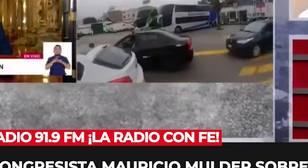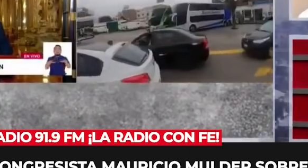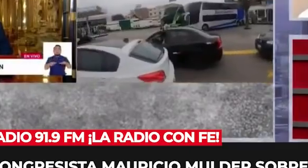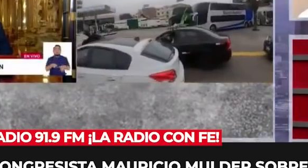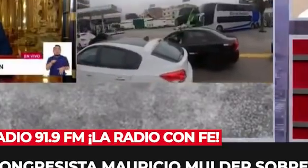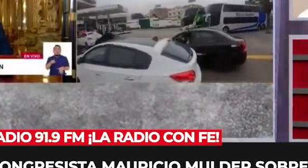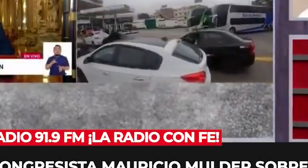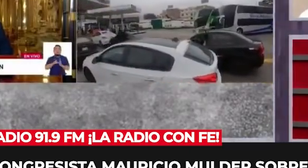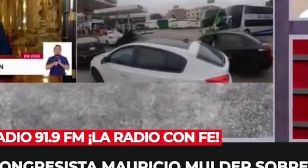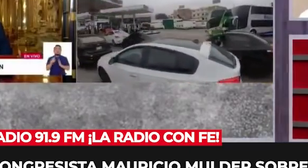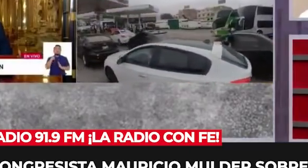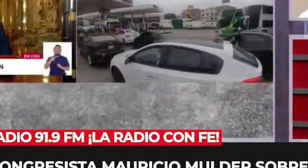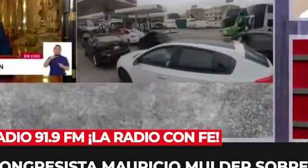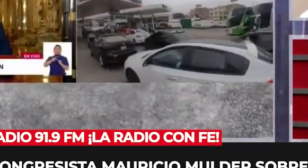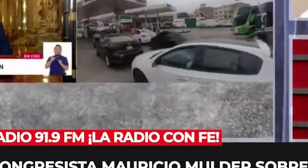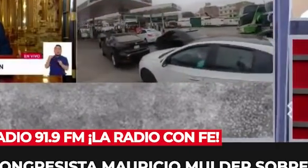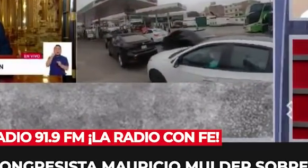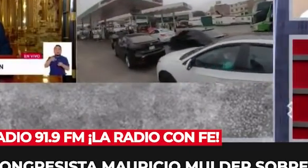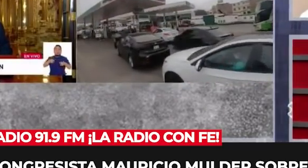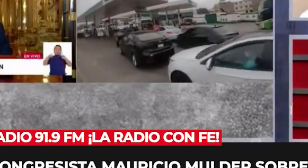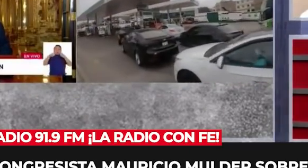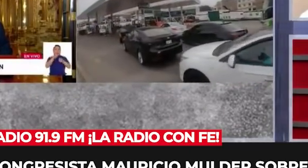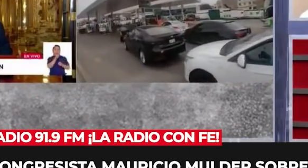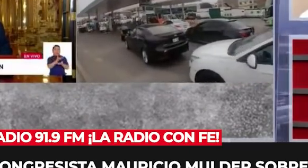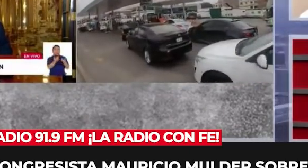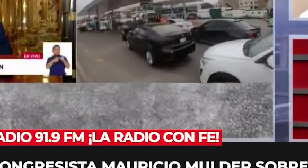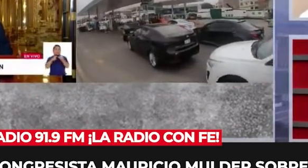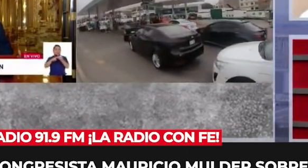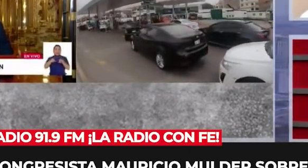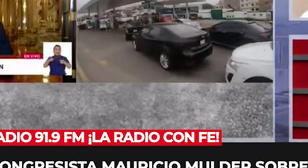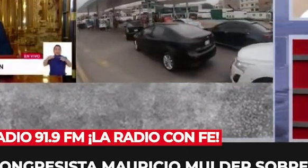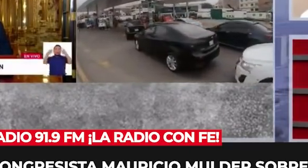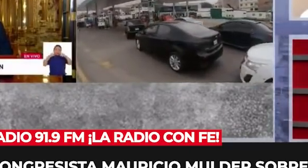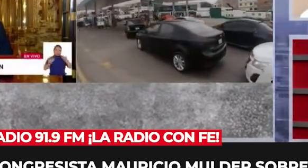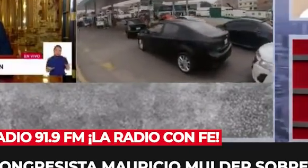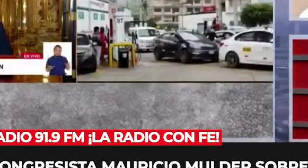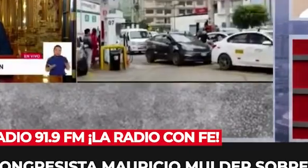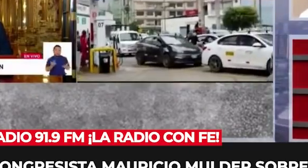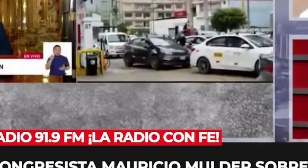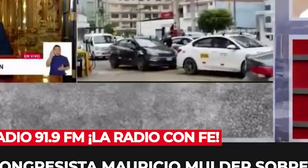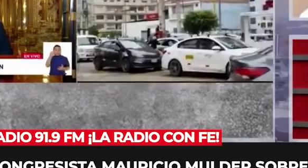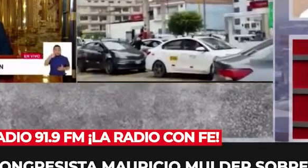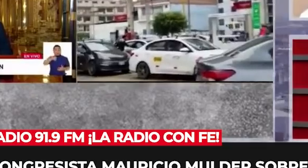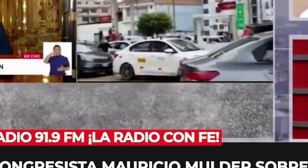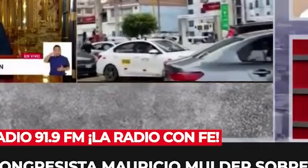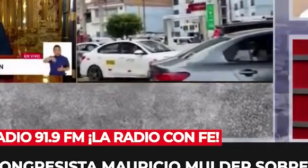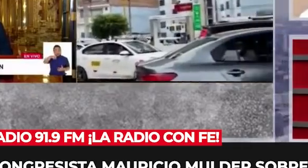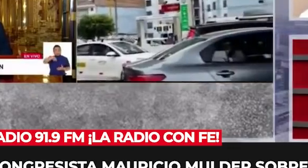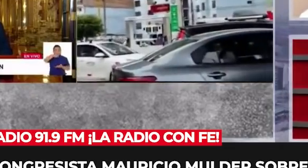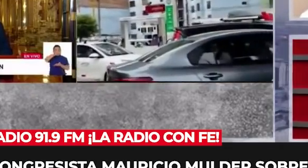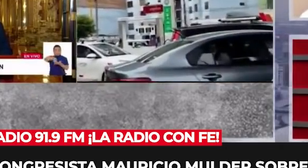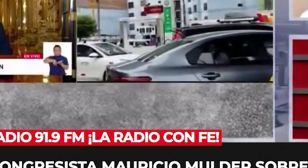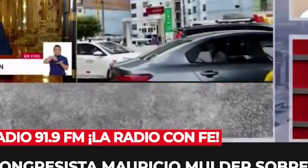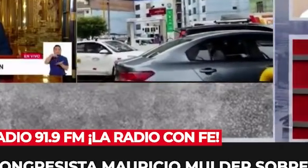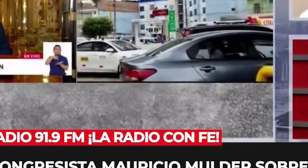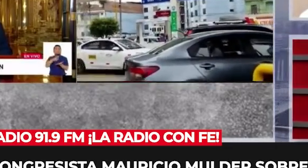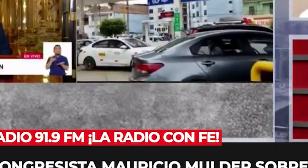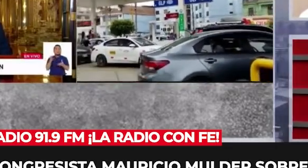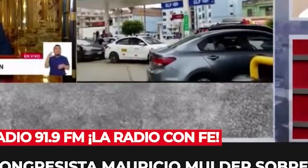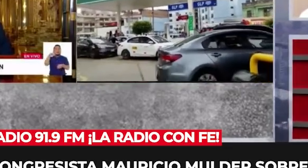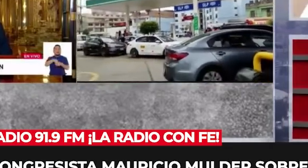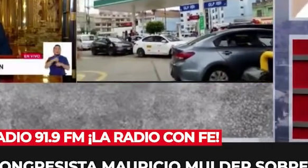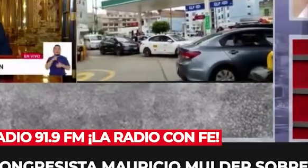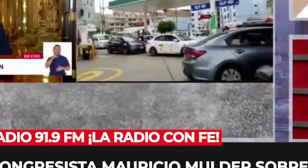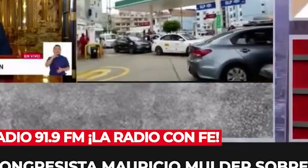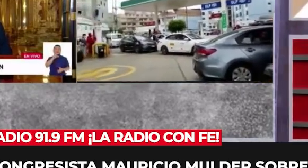día 170 mil personas, pudo. Pero si cambio la palabra por el 50% del grupo objetivo, puede ir a la